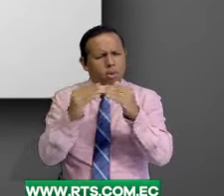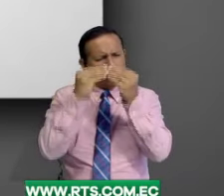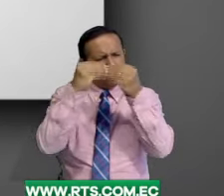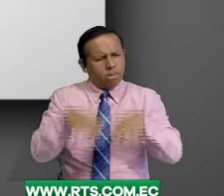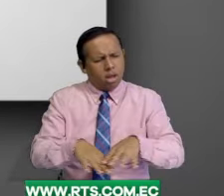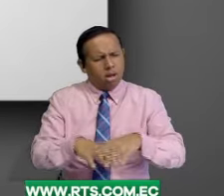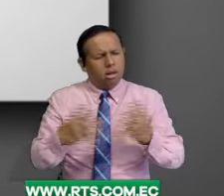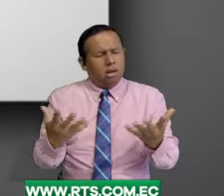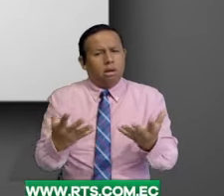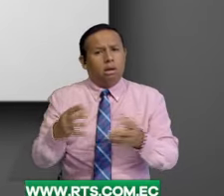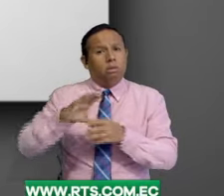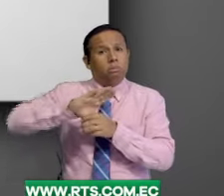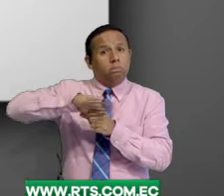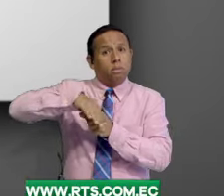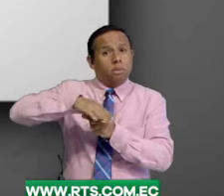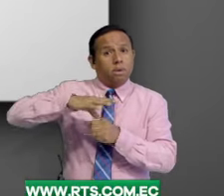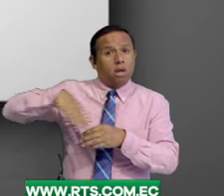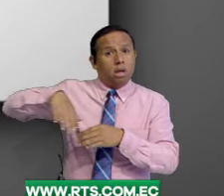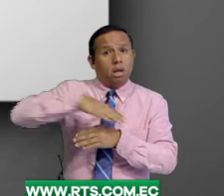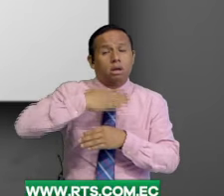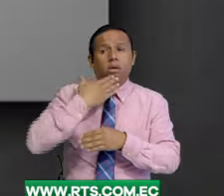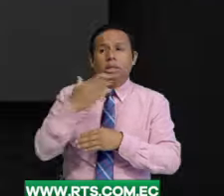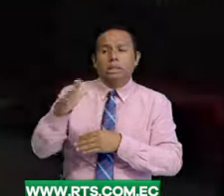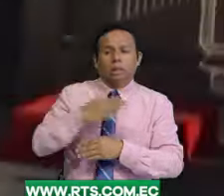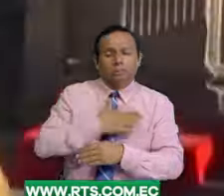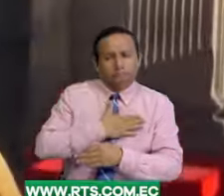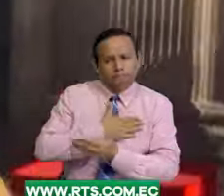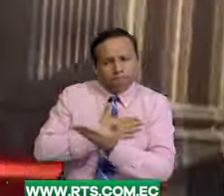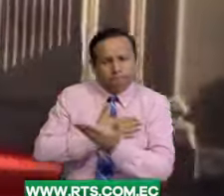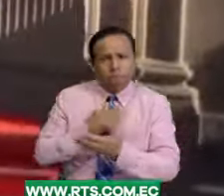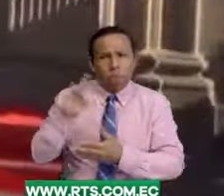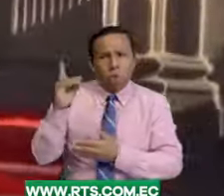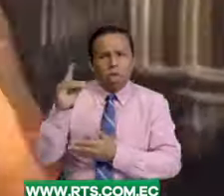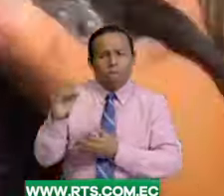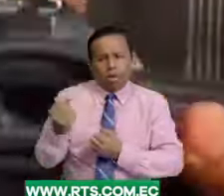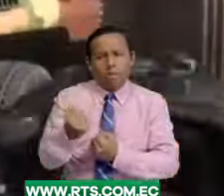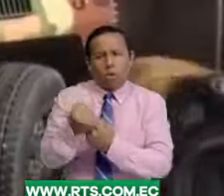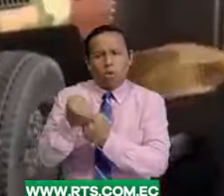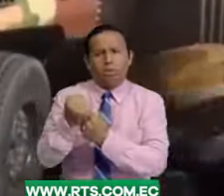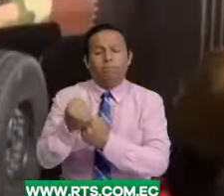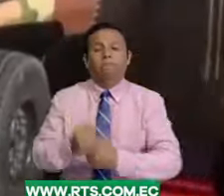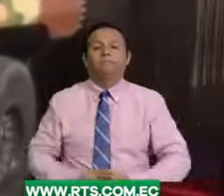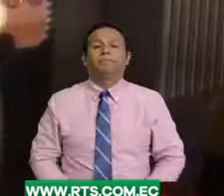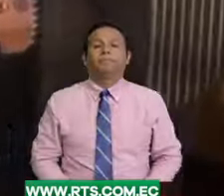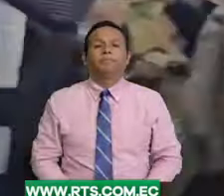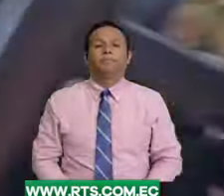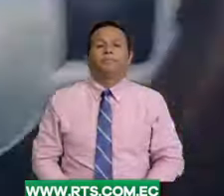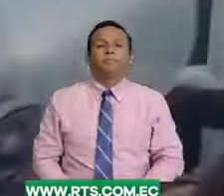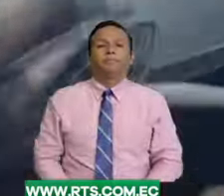la solidaridad con el pueblo boliviano. Informó Ítalo Salazar.